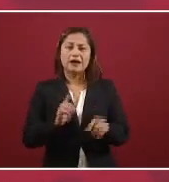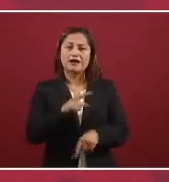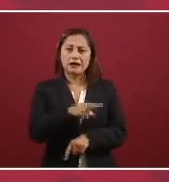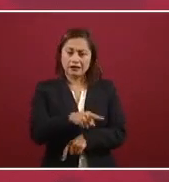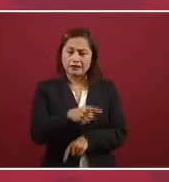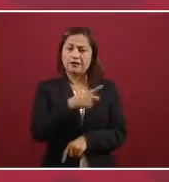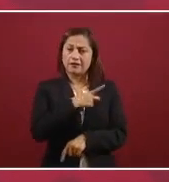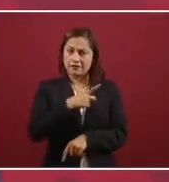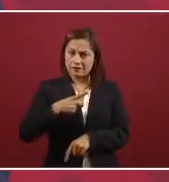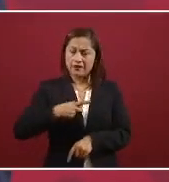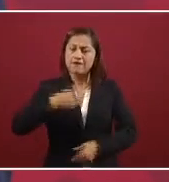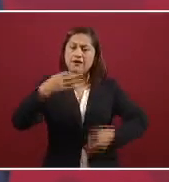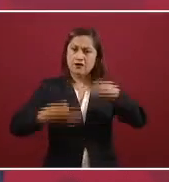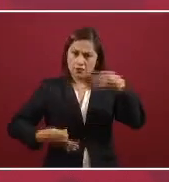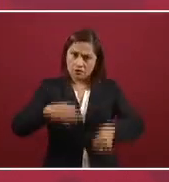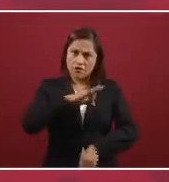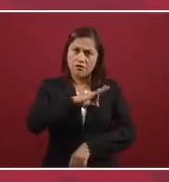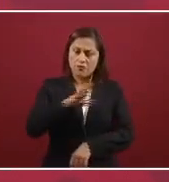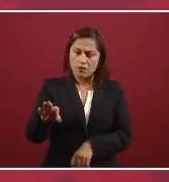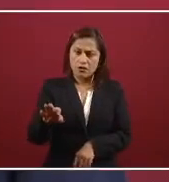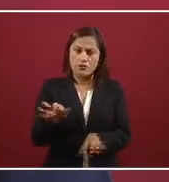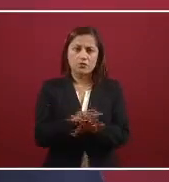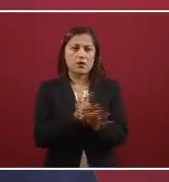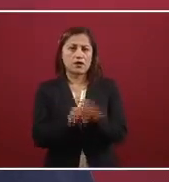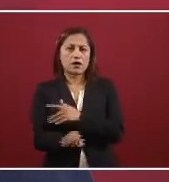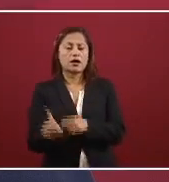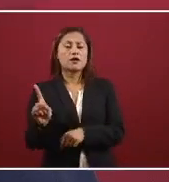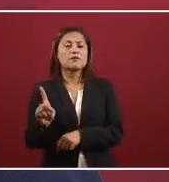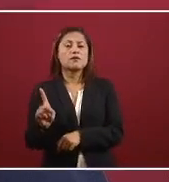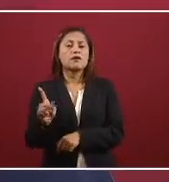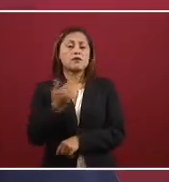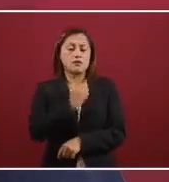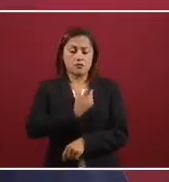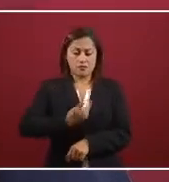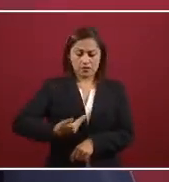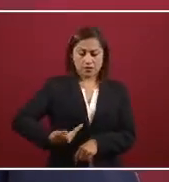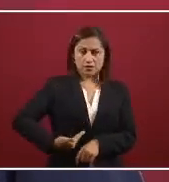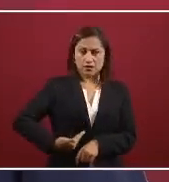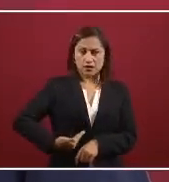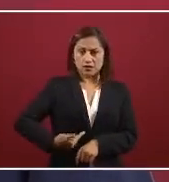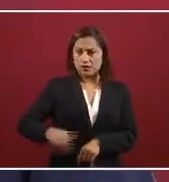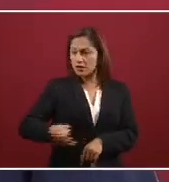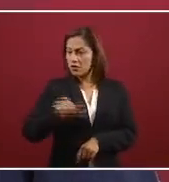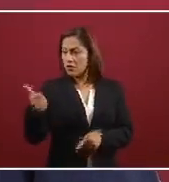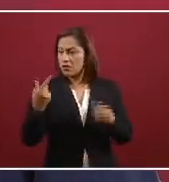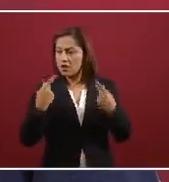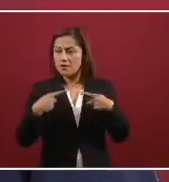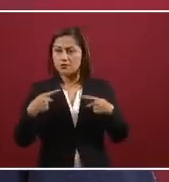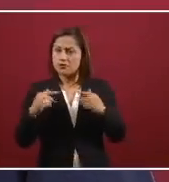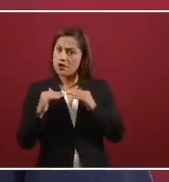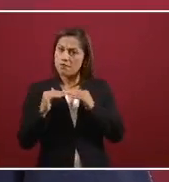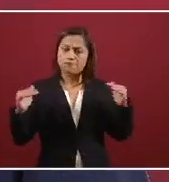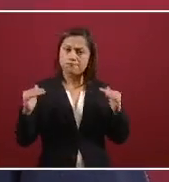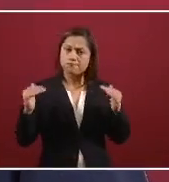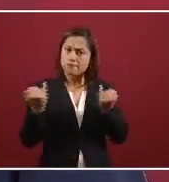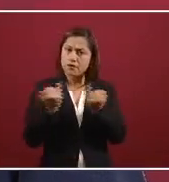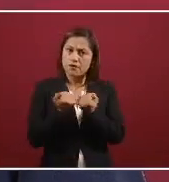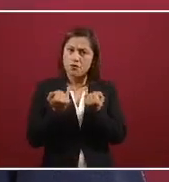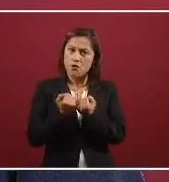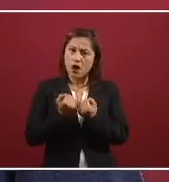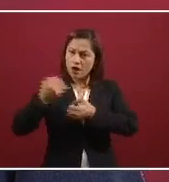Se tiene que juzgar al presidente igual que a cualquier ciudadano.